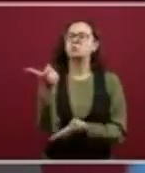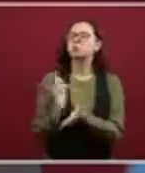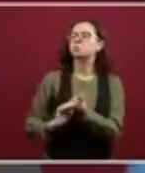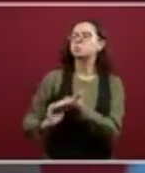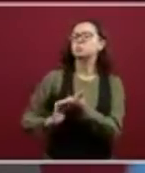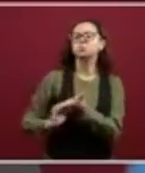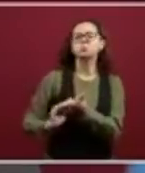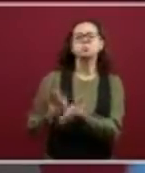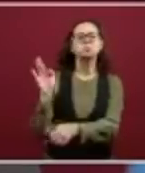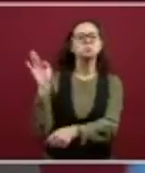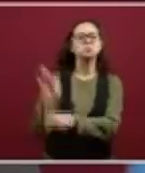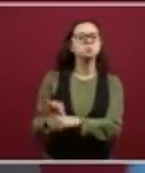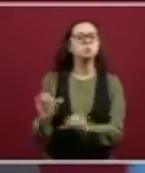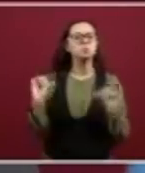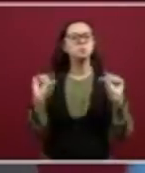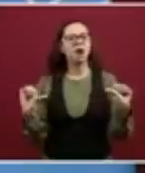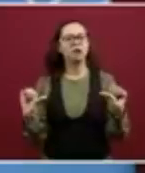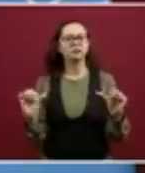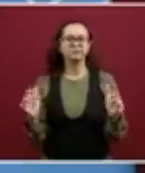al contrario, es